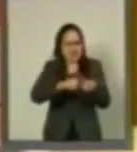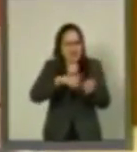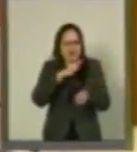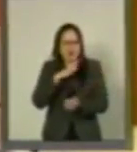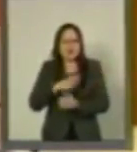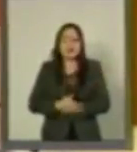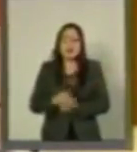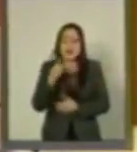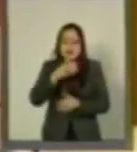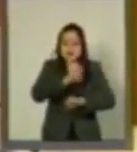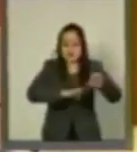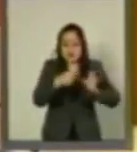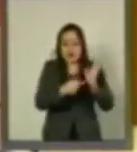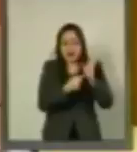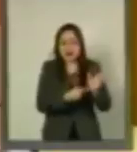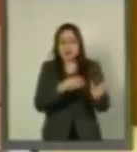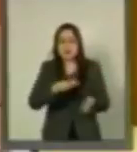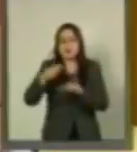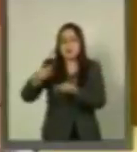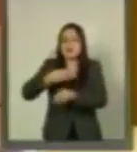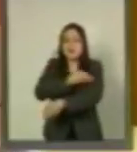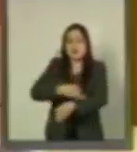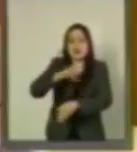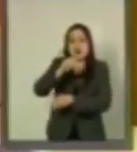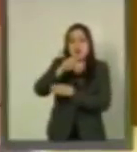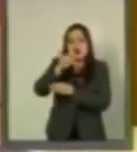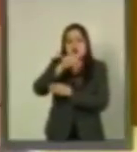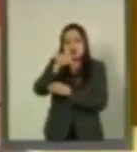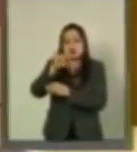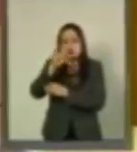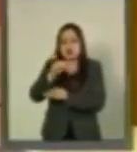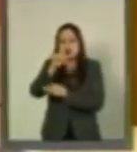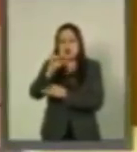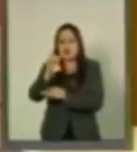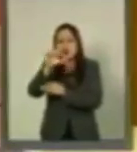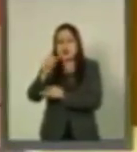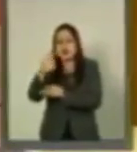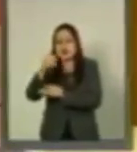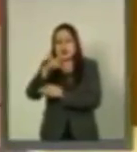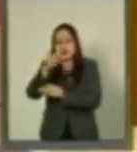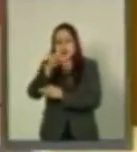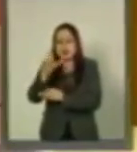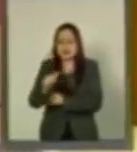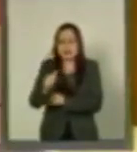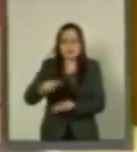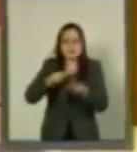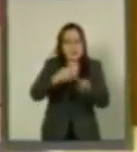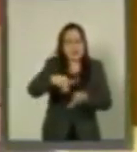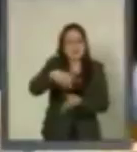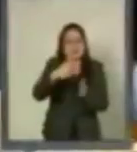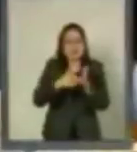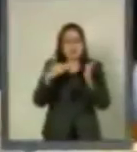tan solo de estas empresas se le dio a la familia Orozco de la Garza algo así como